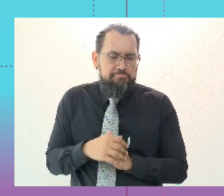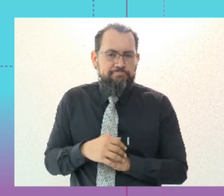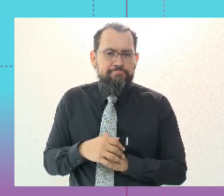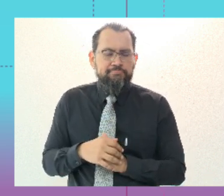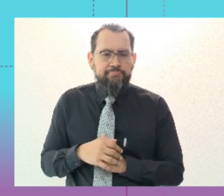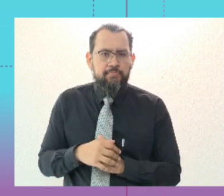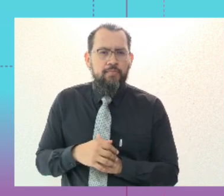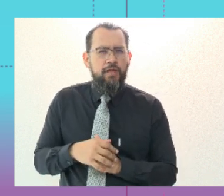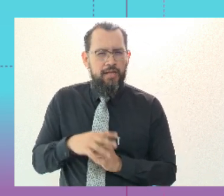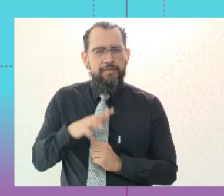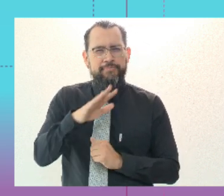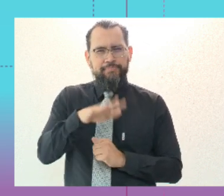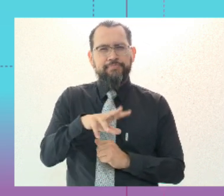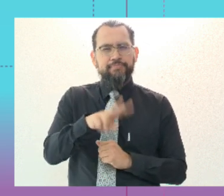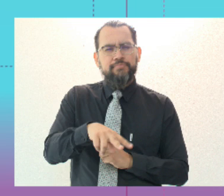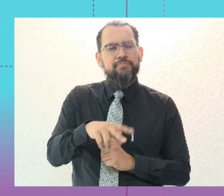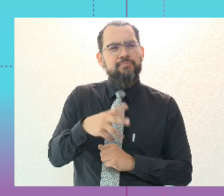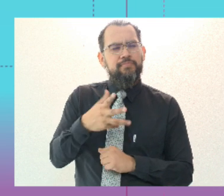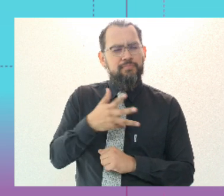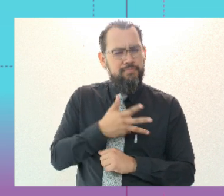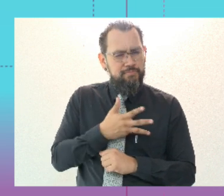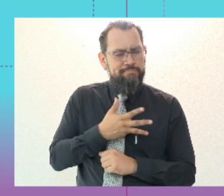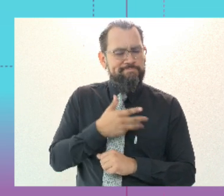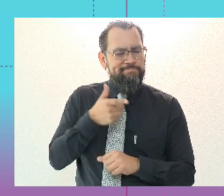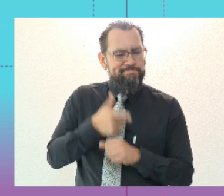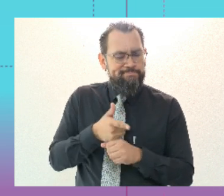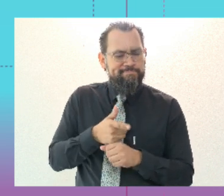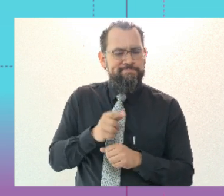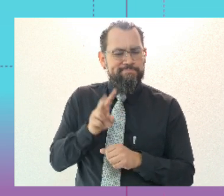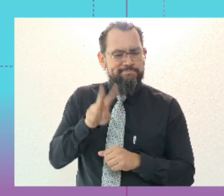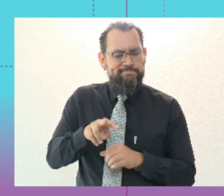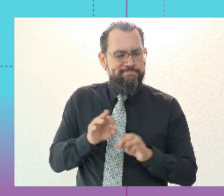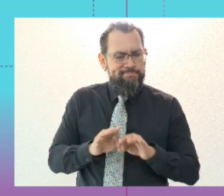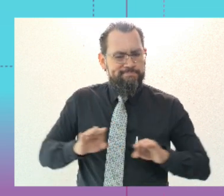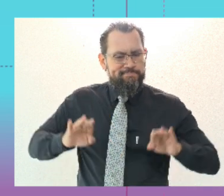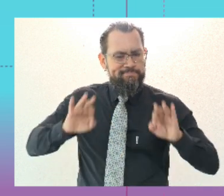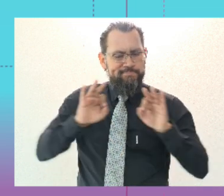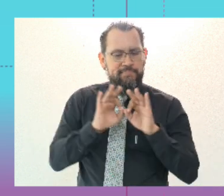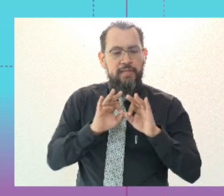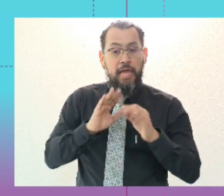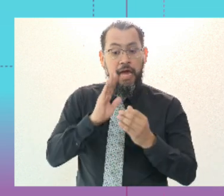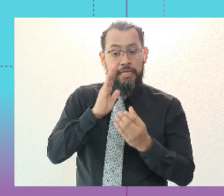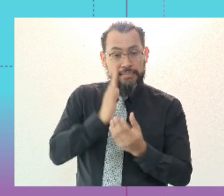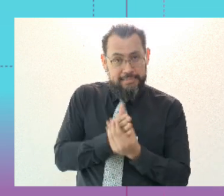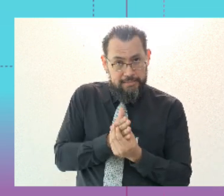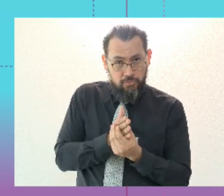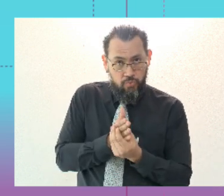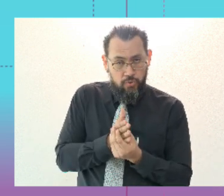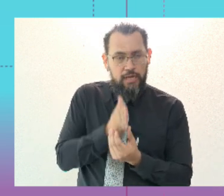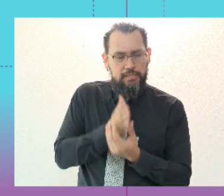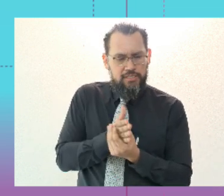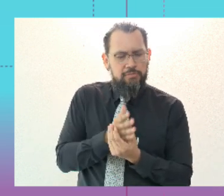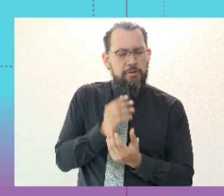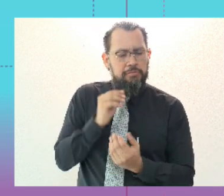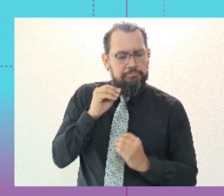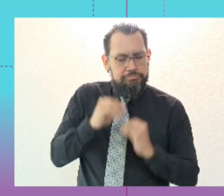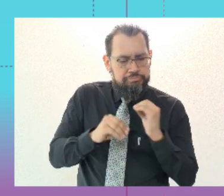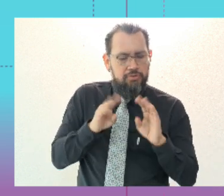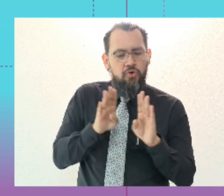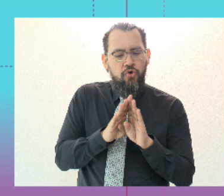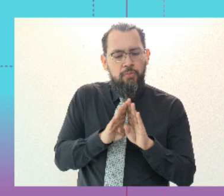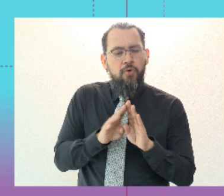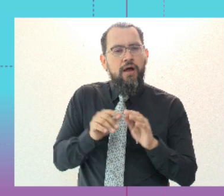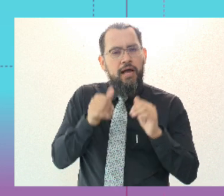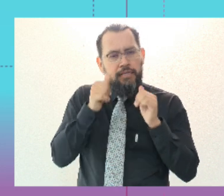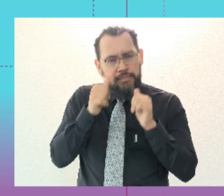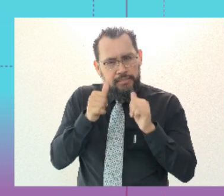Entonces, de ahí nos vamos dando cuenta de la importancia que empiezan a tener nuestros archivos en una etapa de creación, ¿eh? Porque estamos